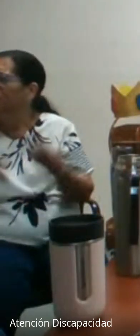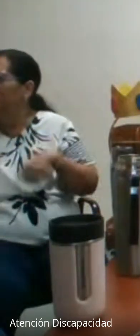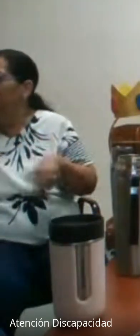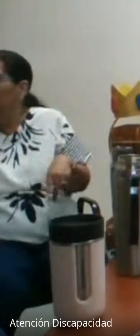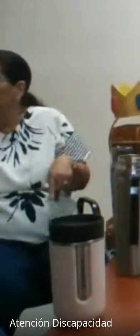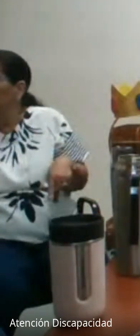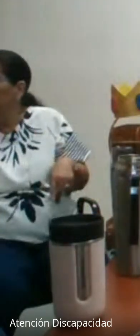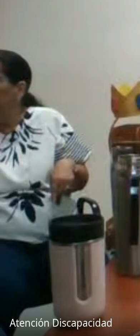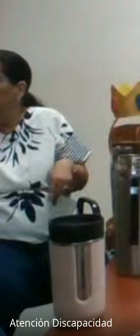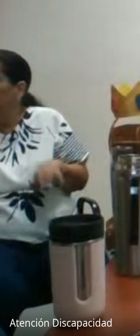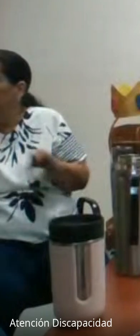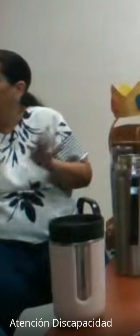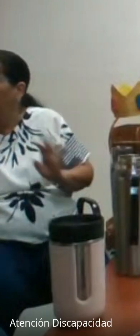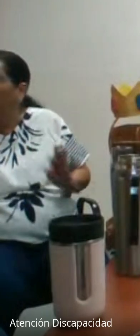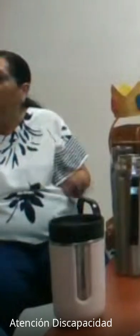largo del curso.